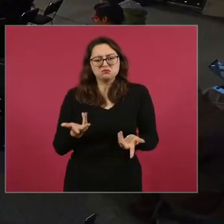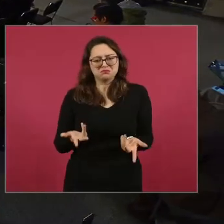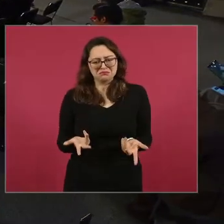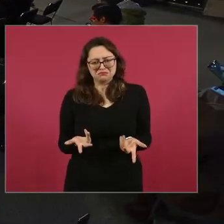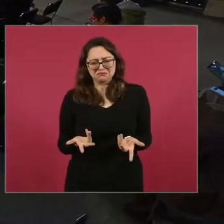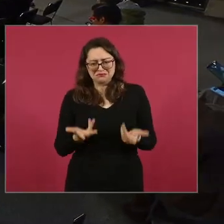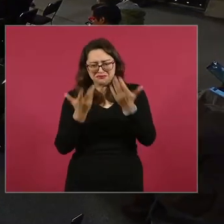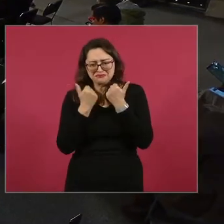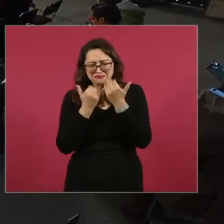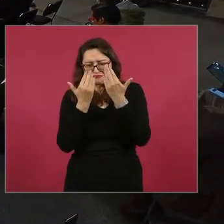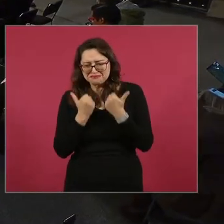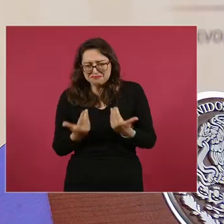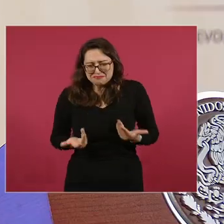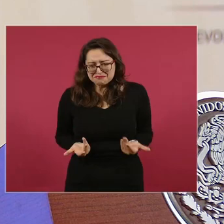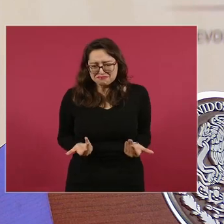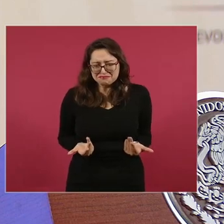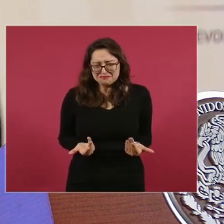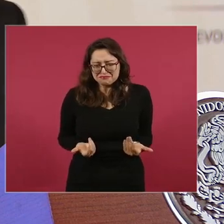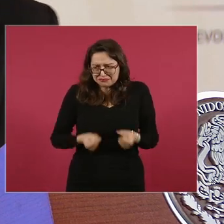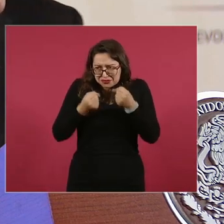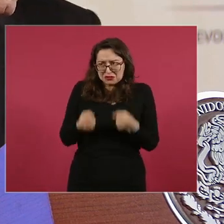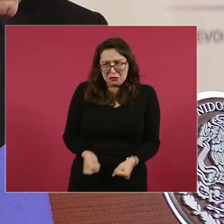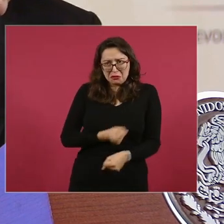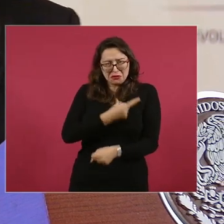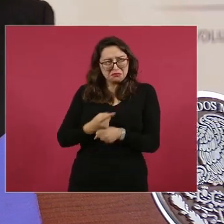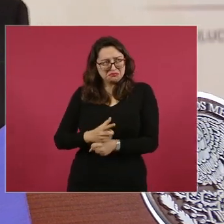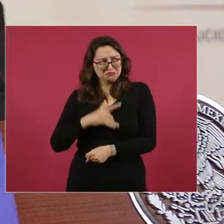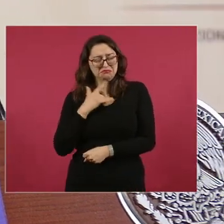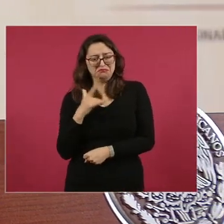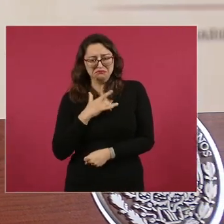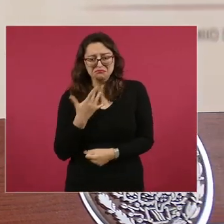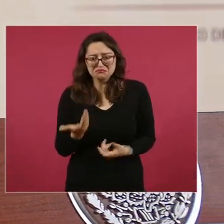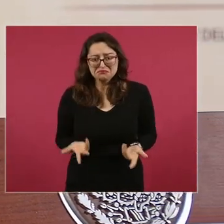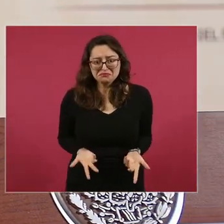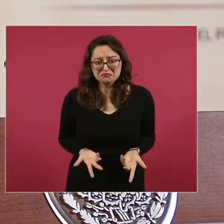Esto no pasaba antes.